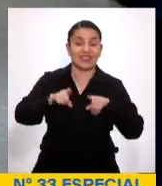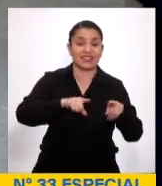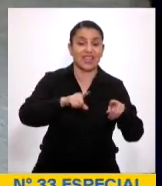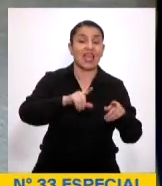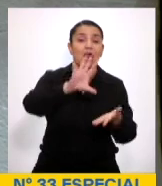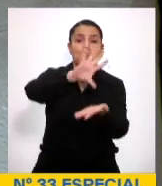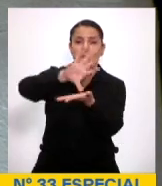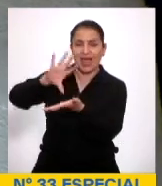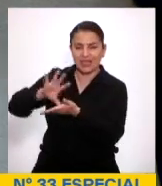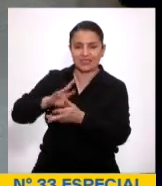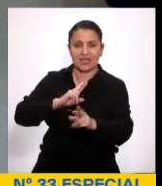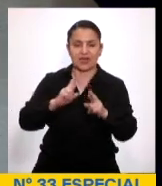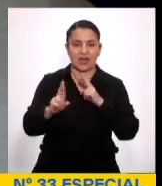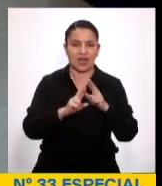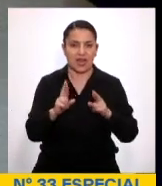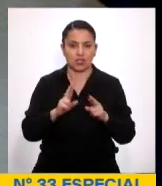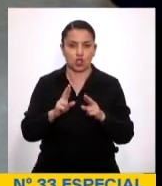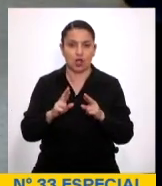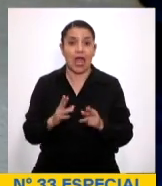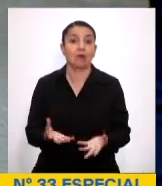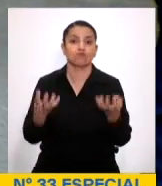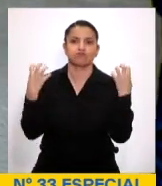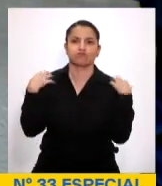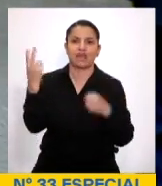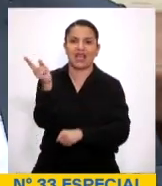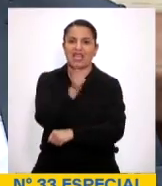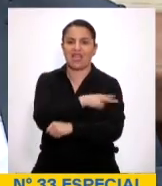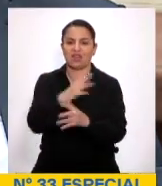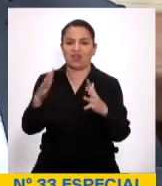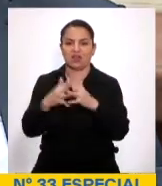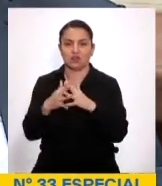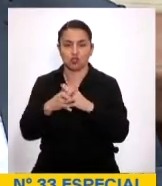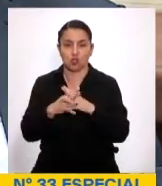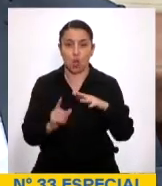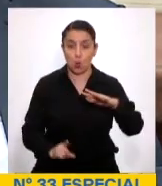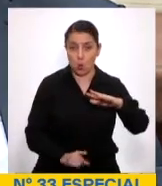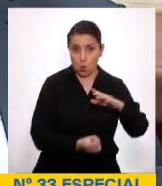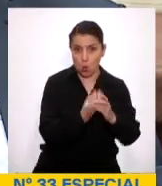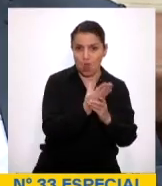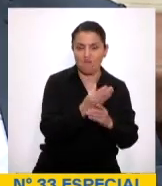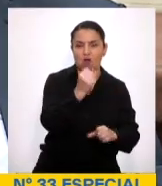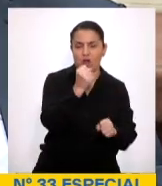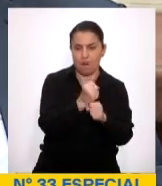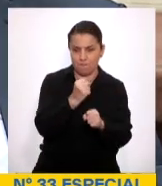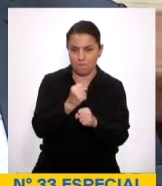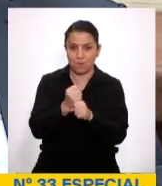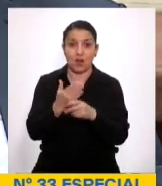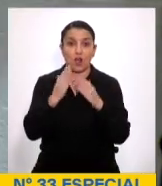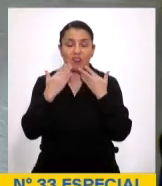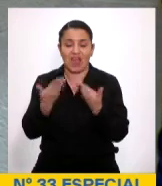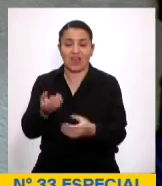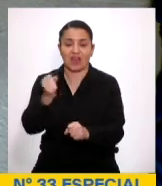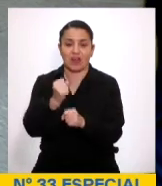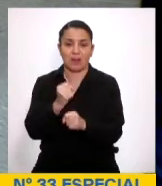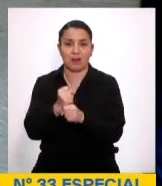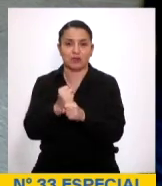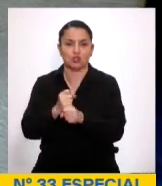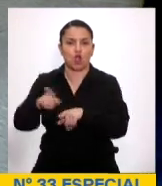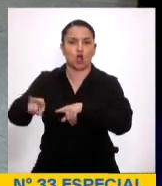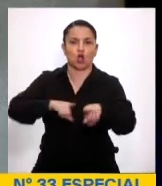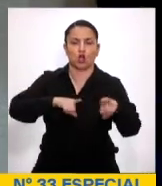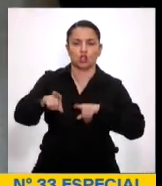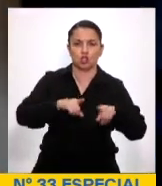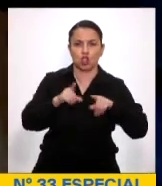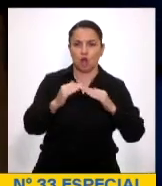el superior del ejército crear o suprimir empleos ejercer el patronato sobre la iglesia y en general vigilar